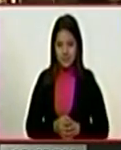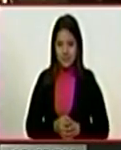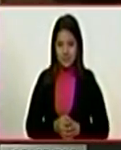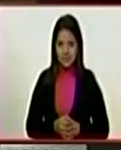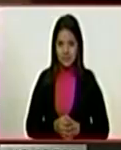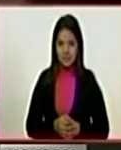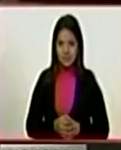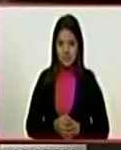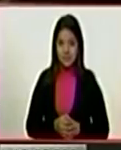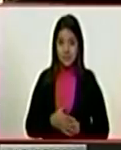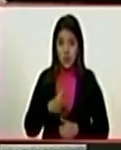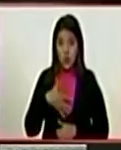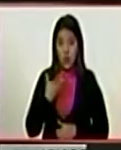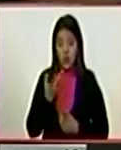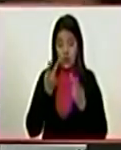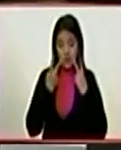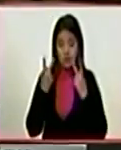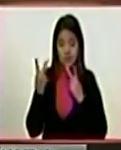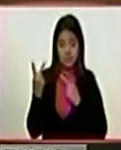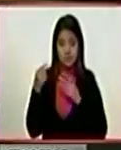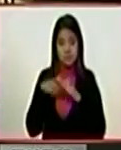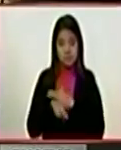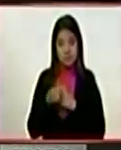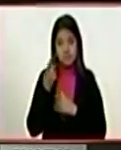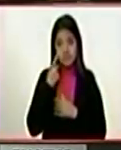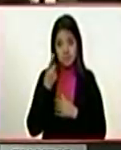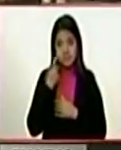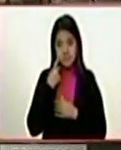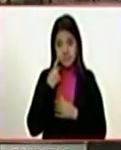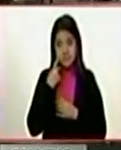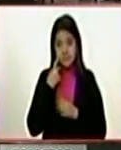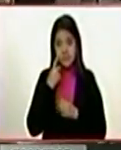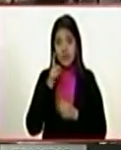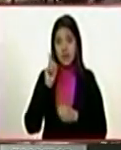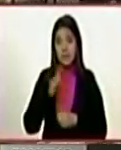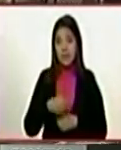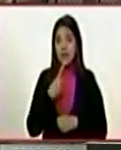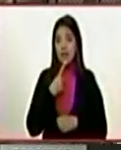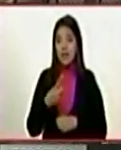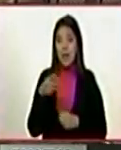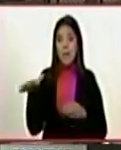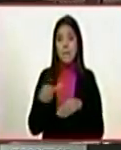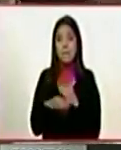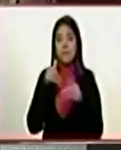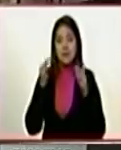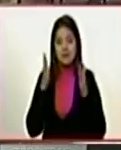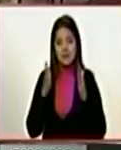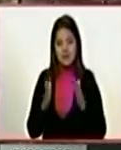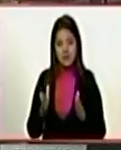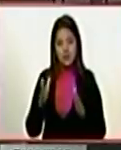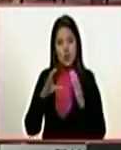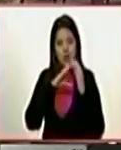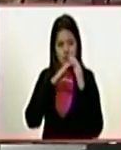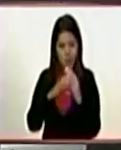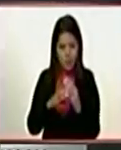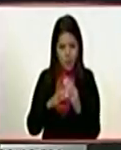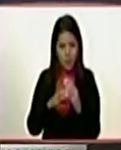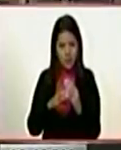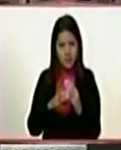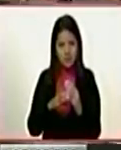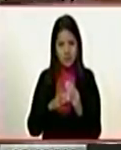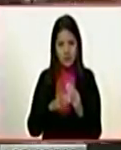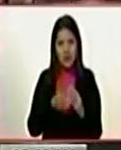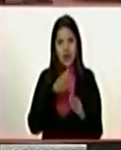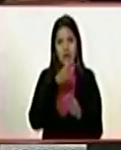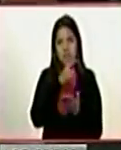pues se puede tomar allí y que bien lo señaló el ministro Jaime Eltrudy, estará en varios